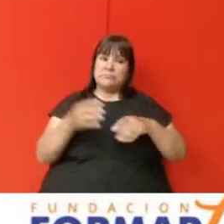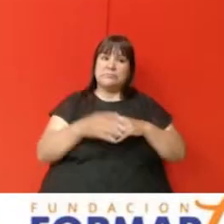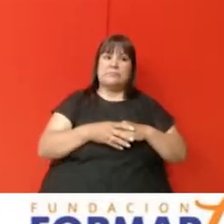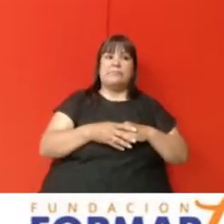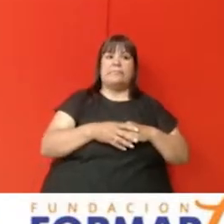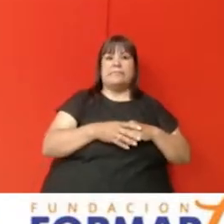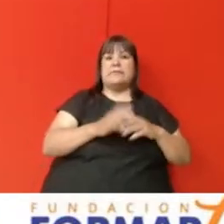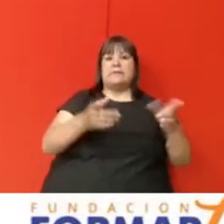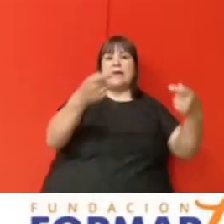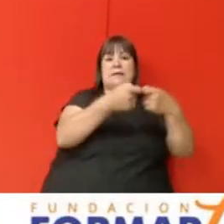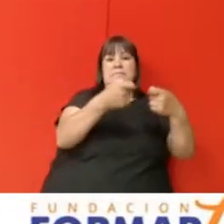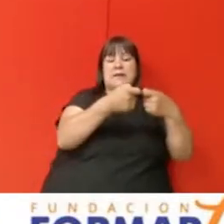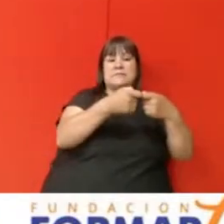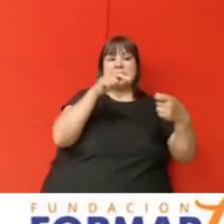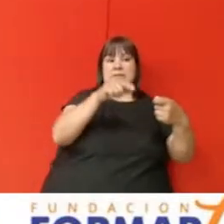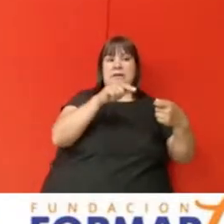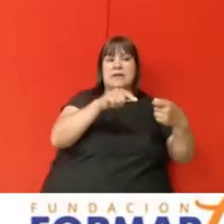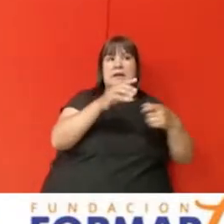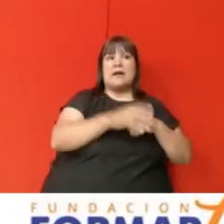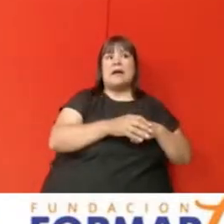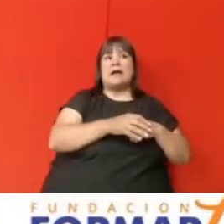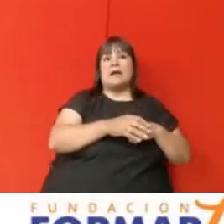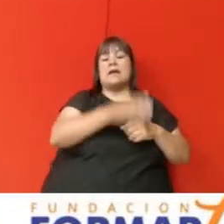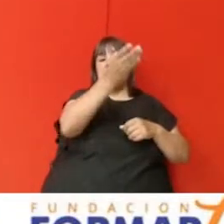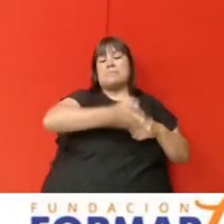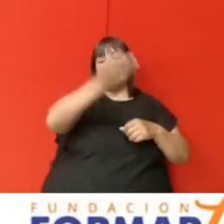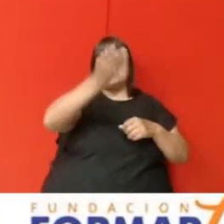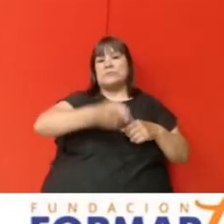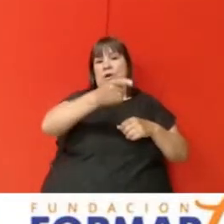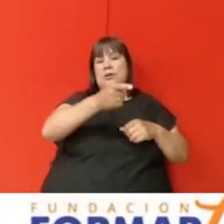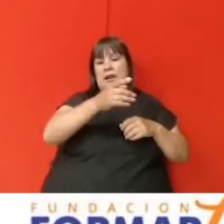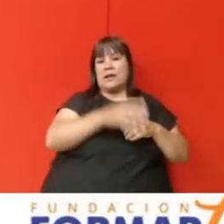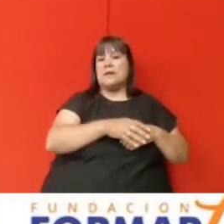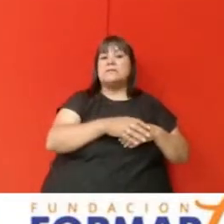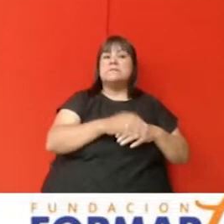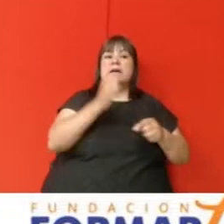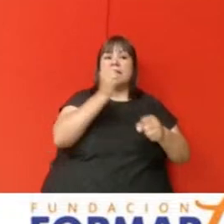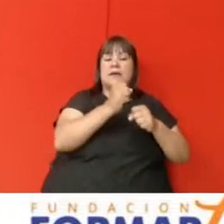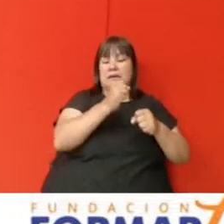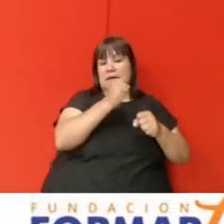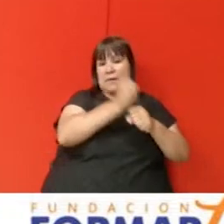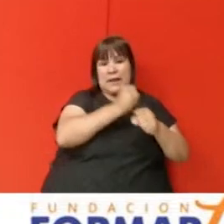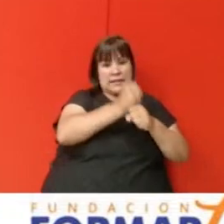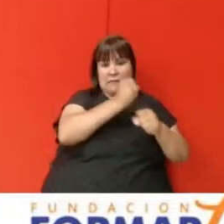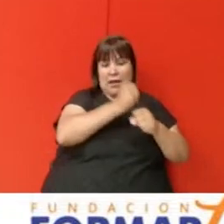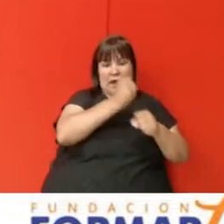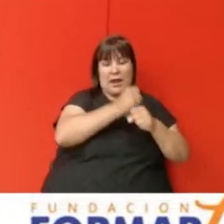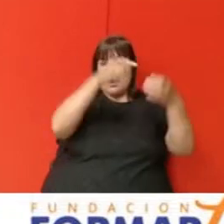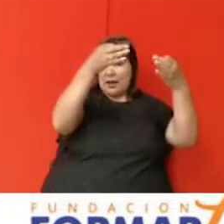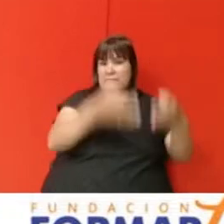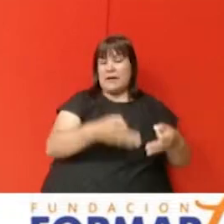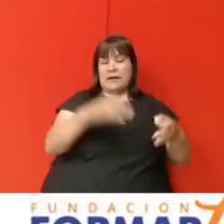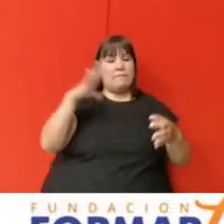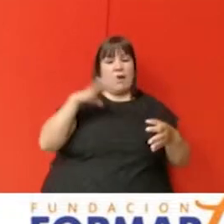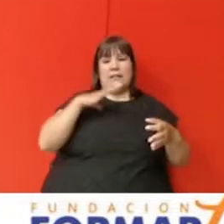falta de recurso humano. La falta de recurso humano capacitado, la emigración de nuestros egresados, tanto